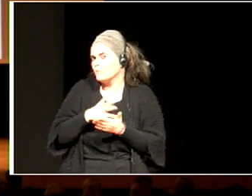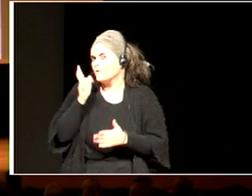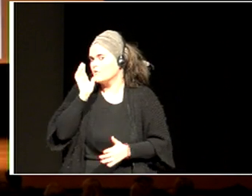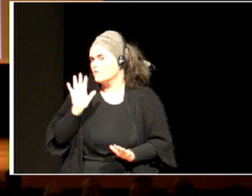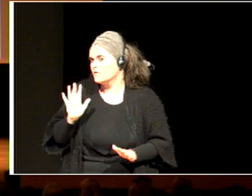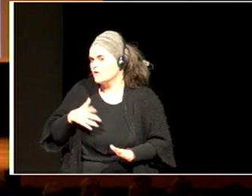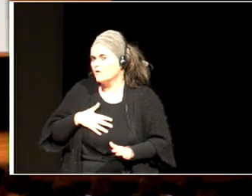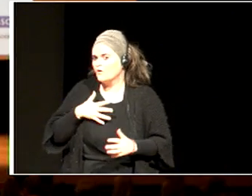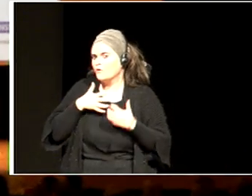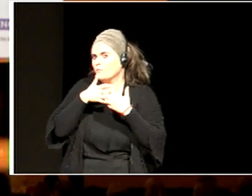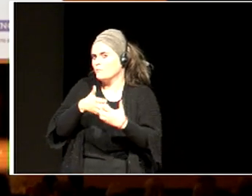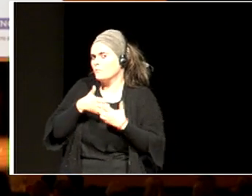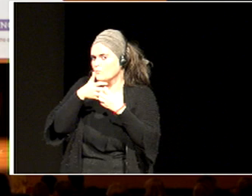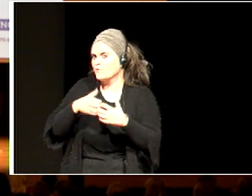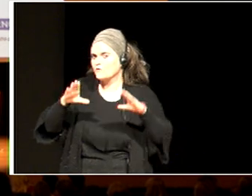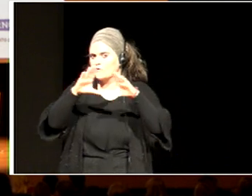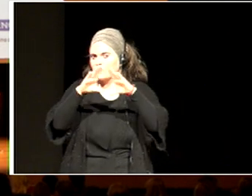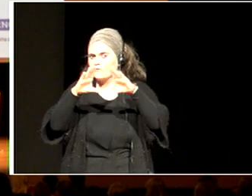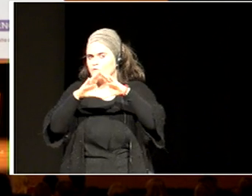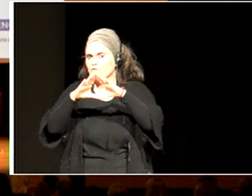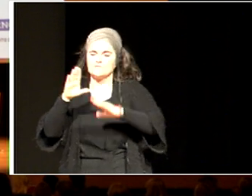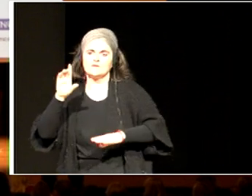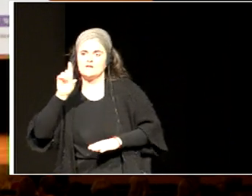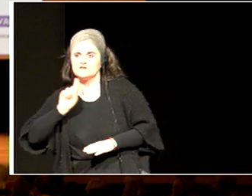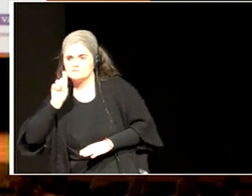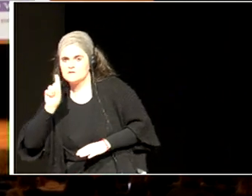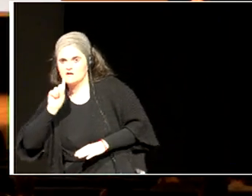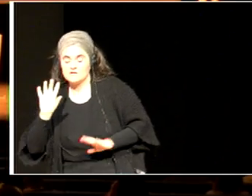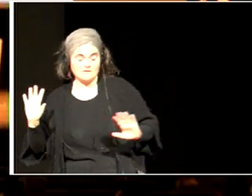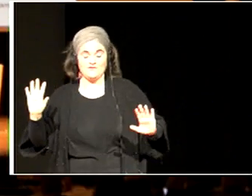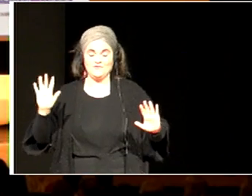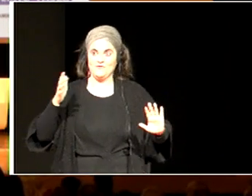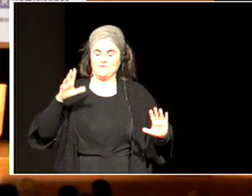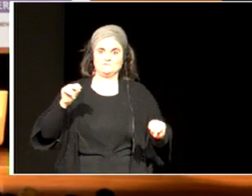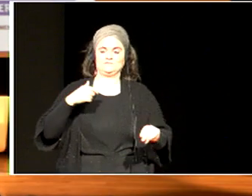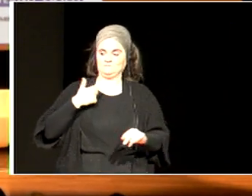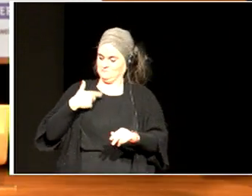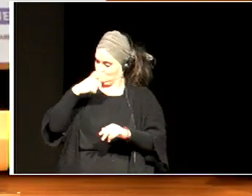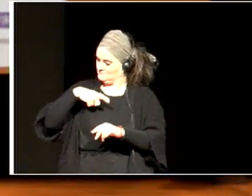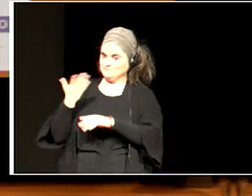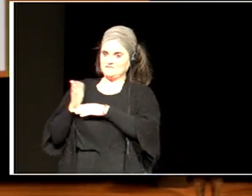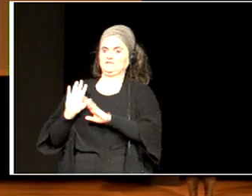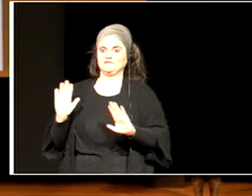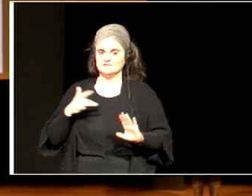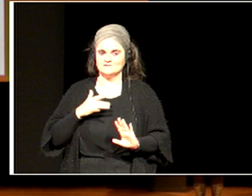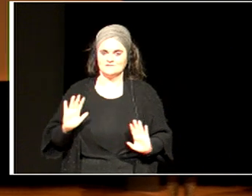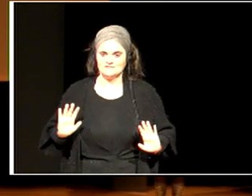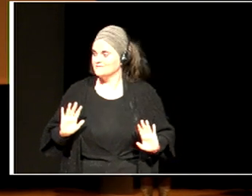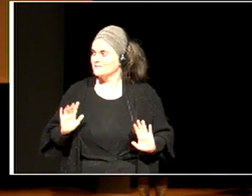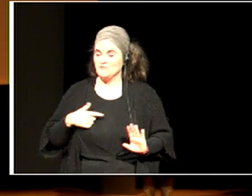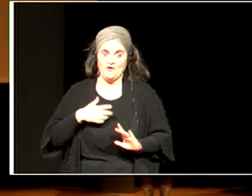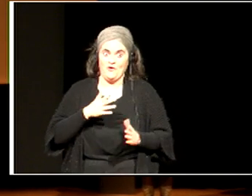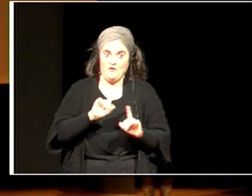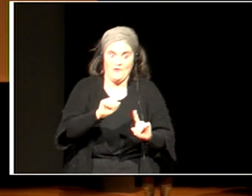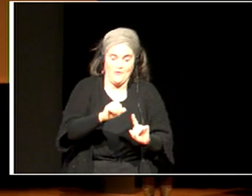borroka feminista lesbiana y qué me está presentando ya y no era para mí